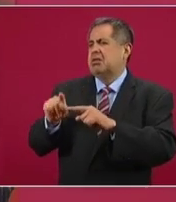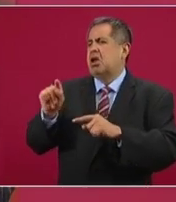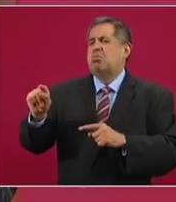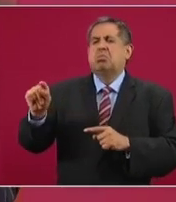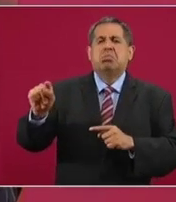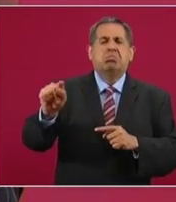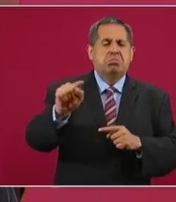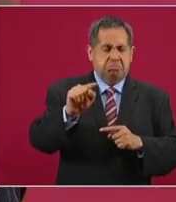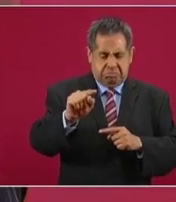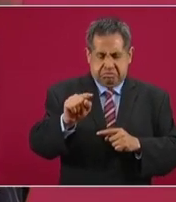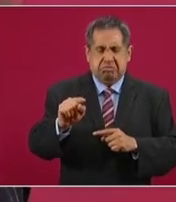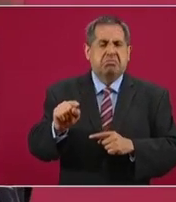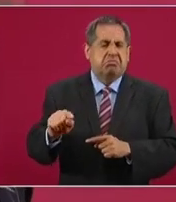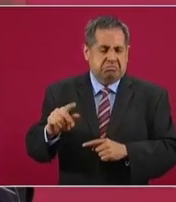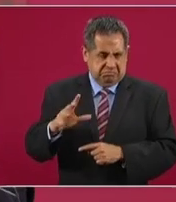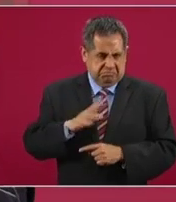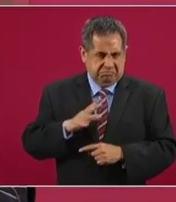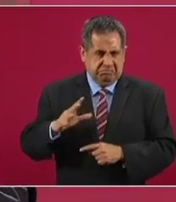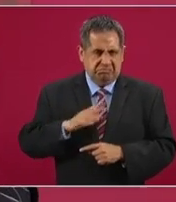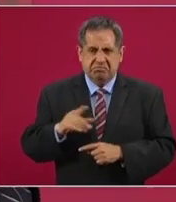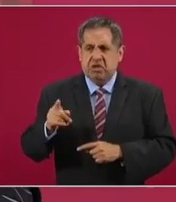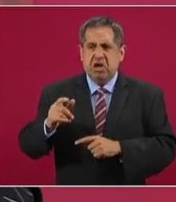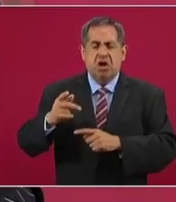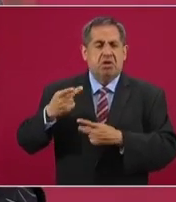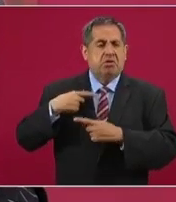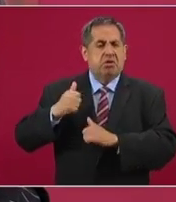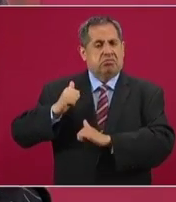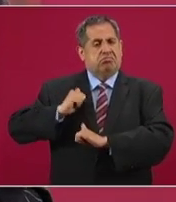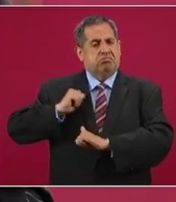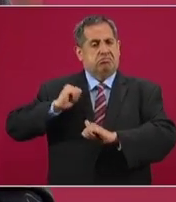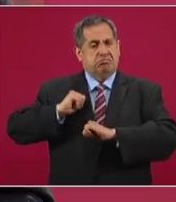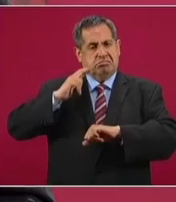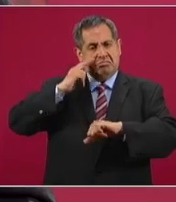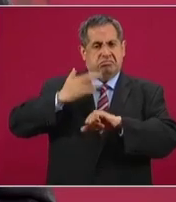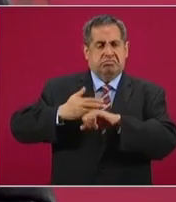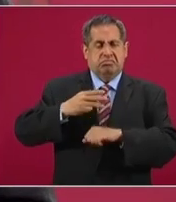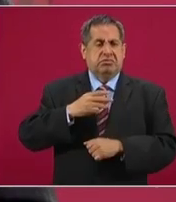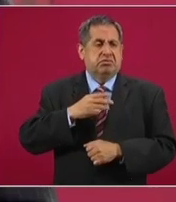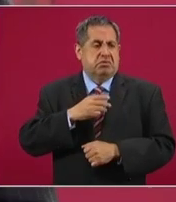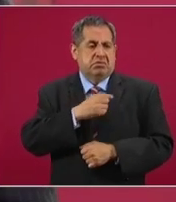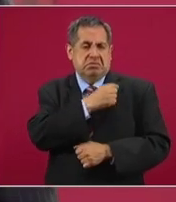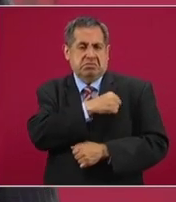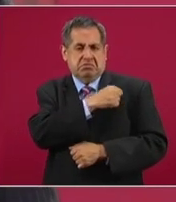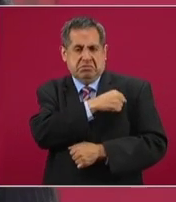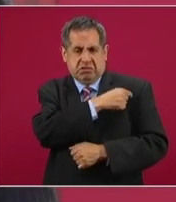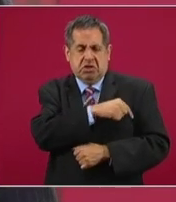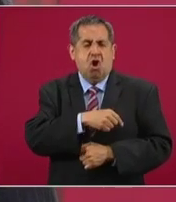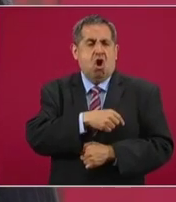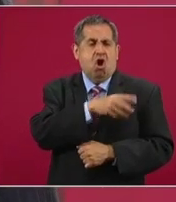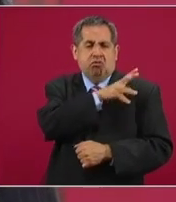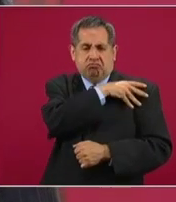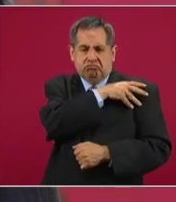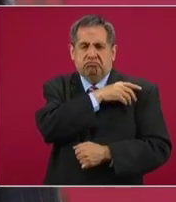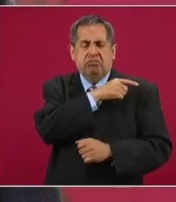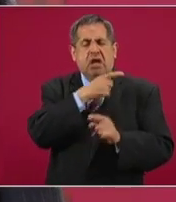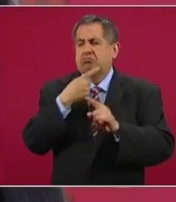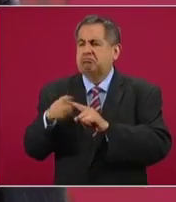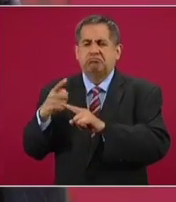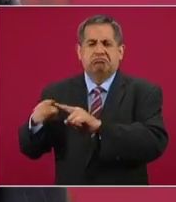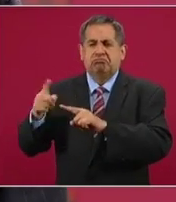generales de oficiales tanto de marina como del ejército